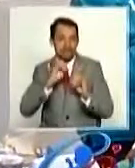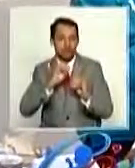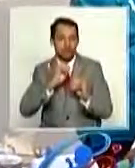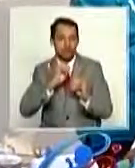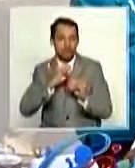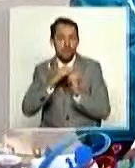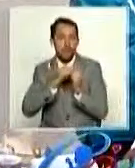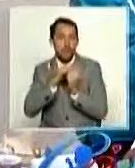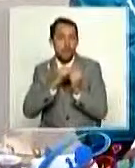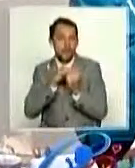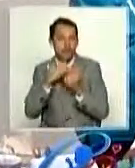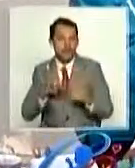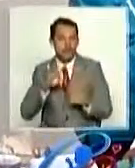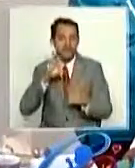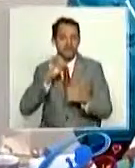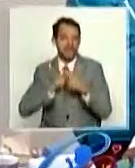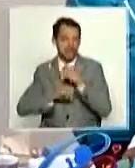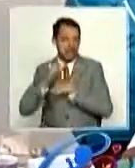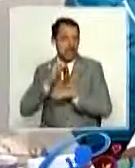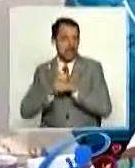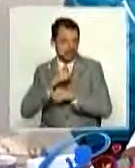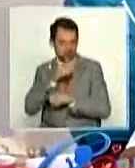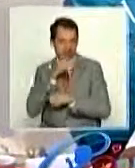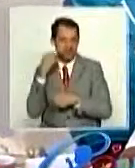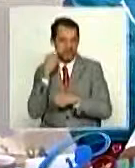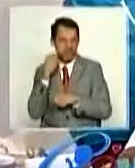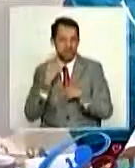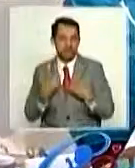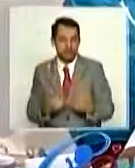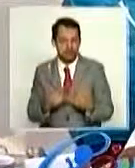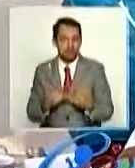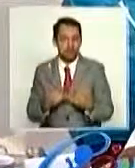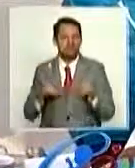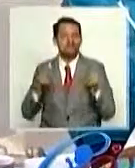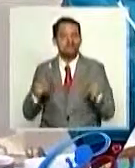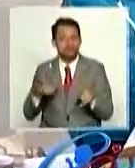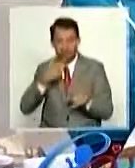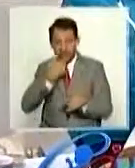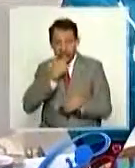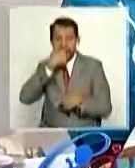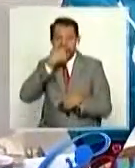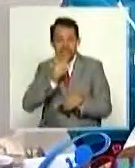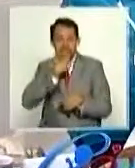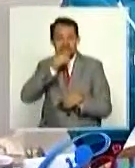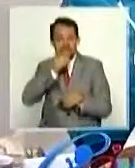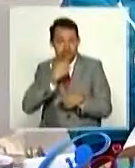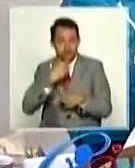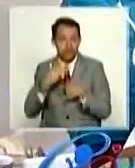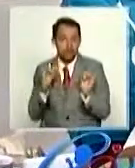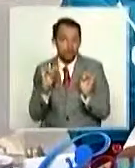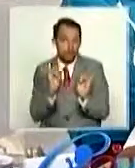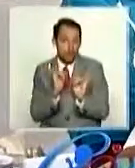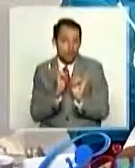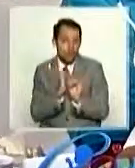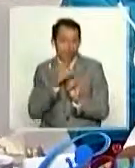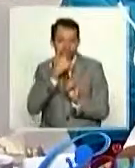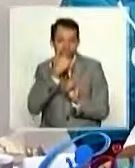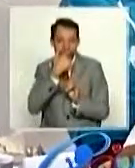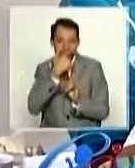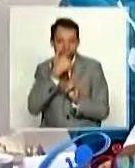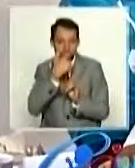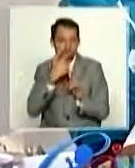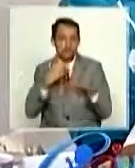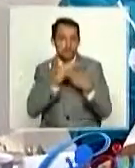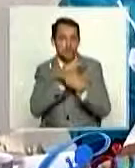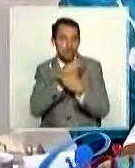tener 30 o más años. También tenemos que tener en cuenta que las prótesis, con el tiempo el paciente adelgaza y se va adelgazando el hueso,